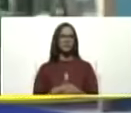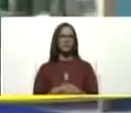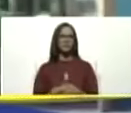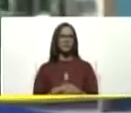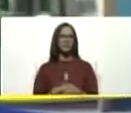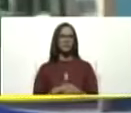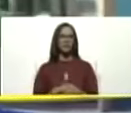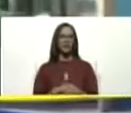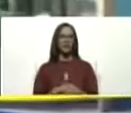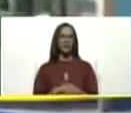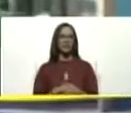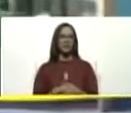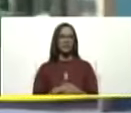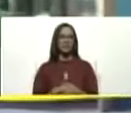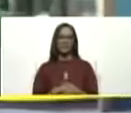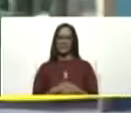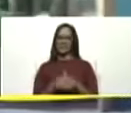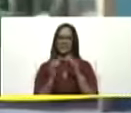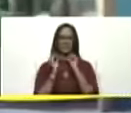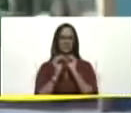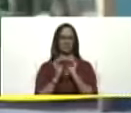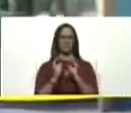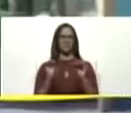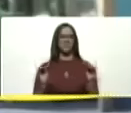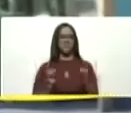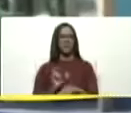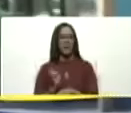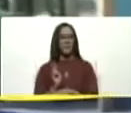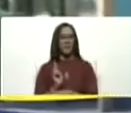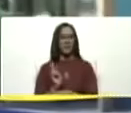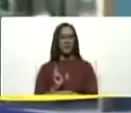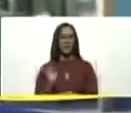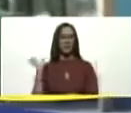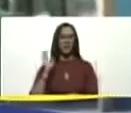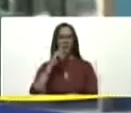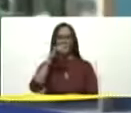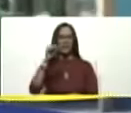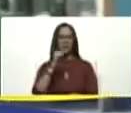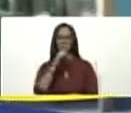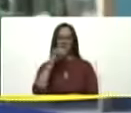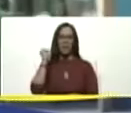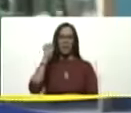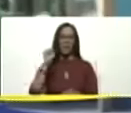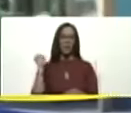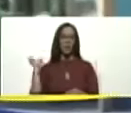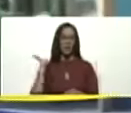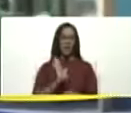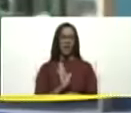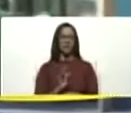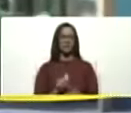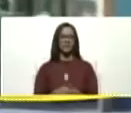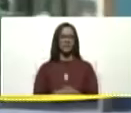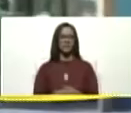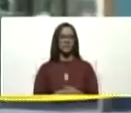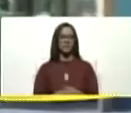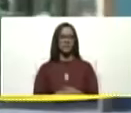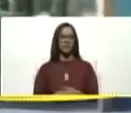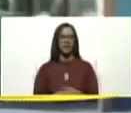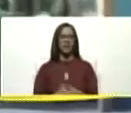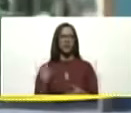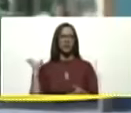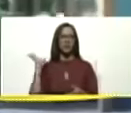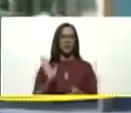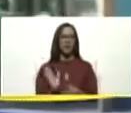Se corre Radio Bemba, pues. Que viene Maduro, que viene Maduro, que viene Maduro. Y yo me vine